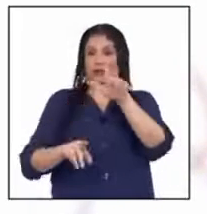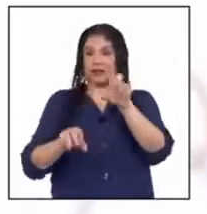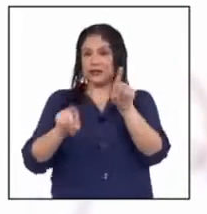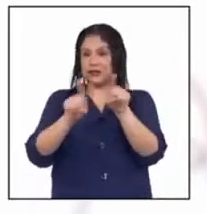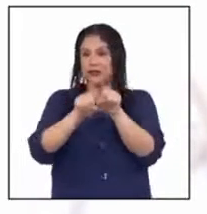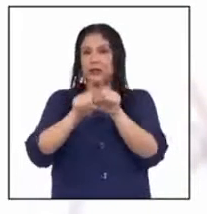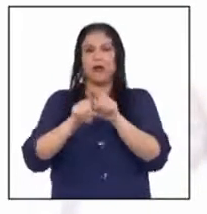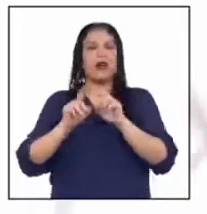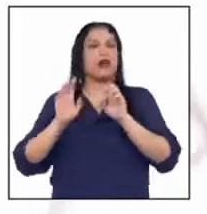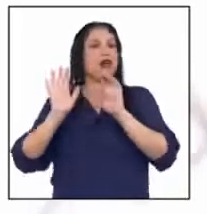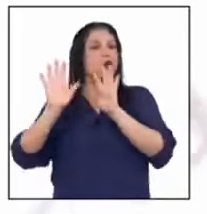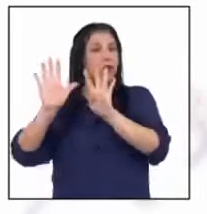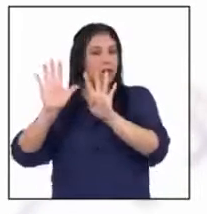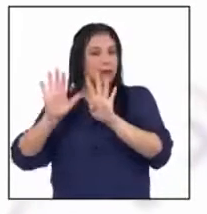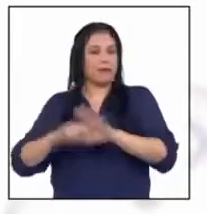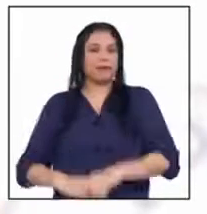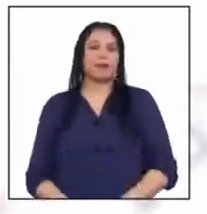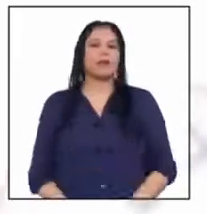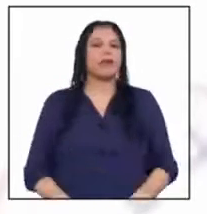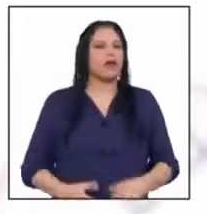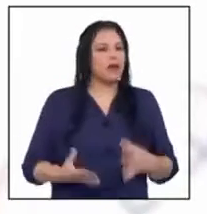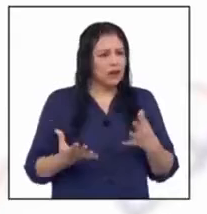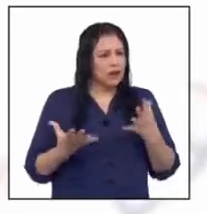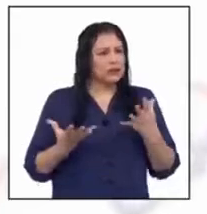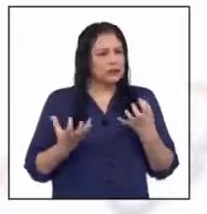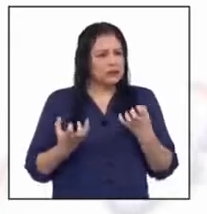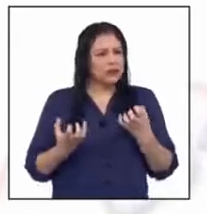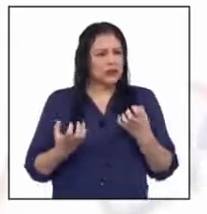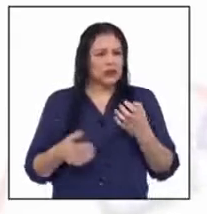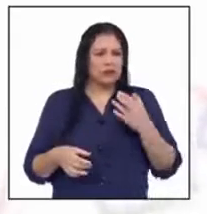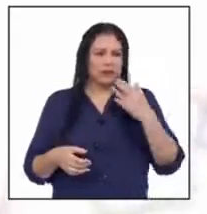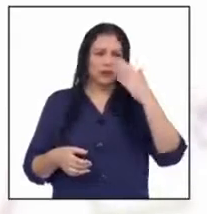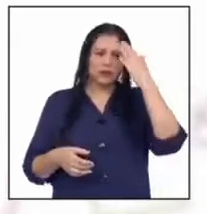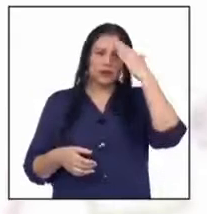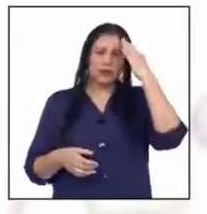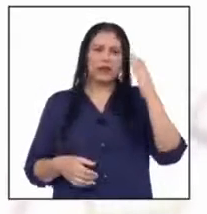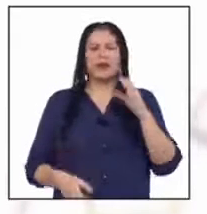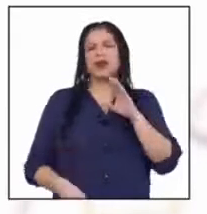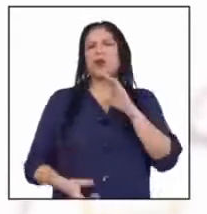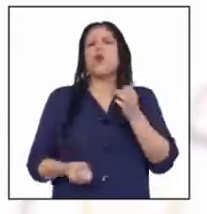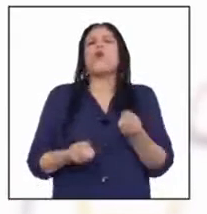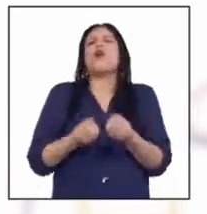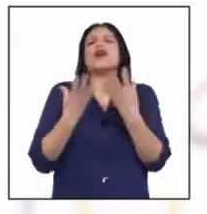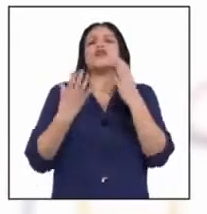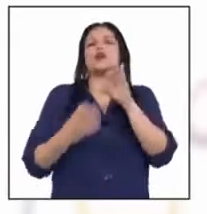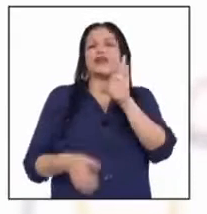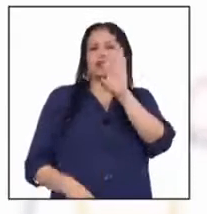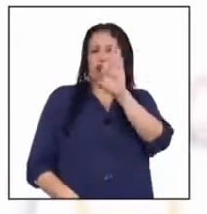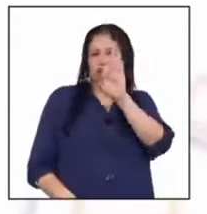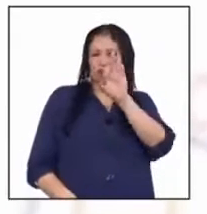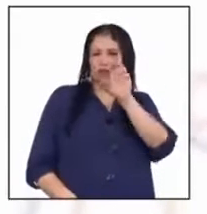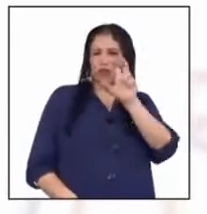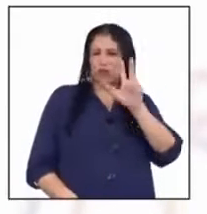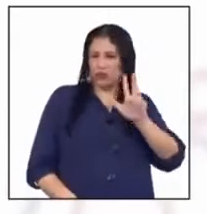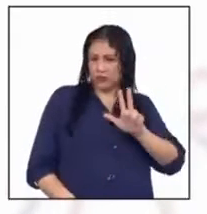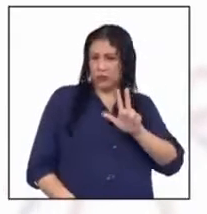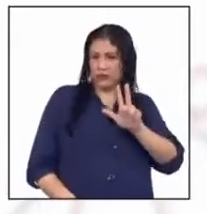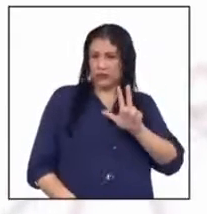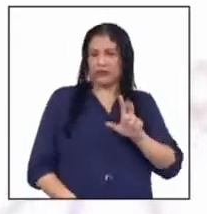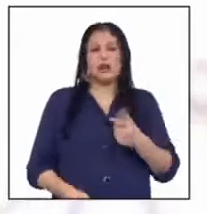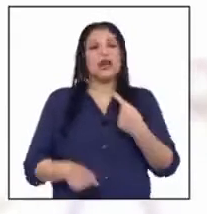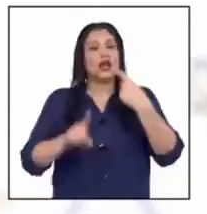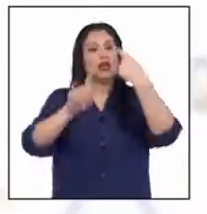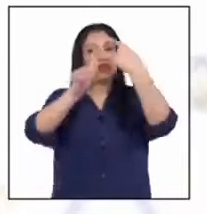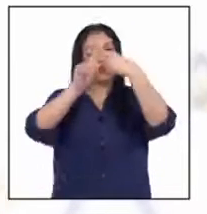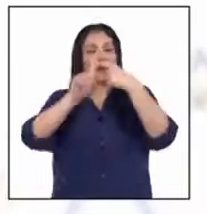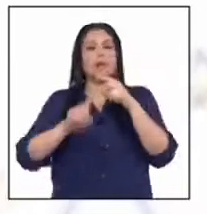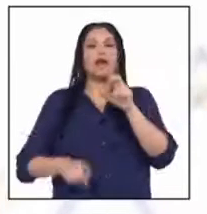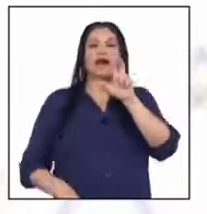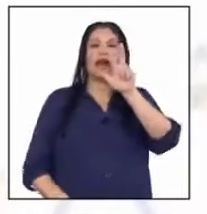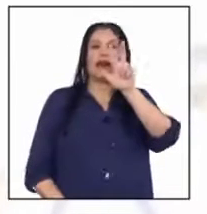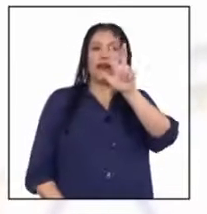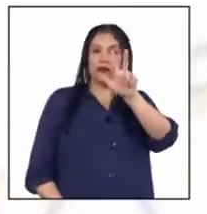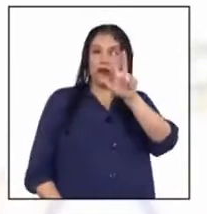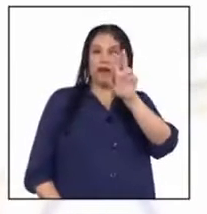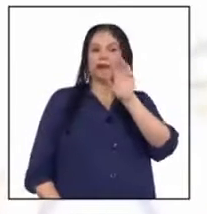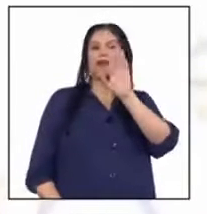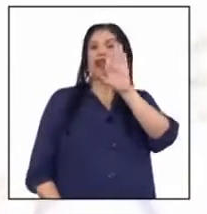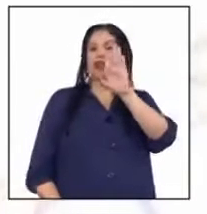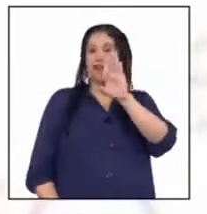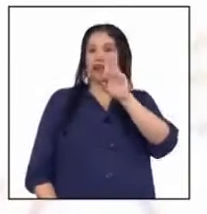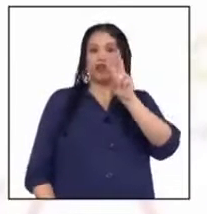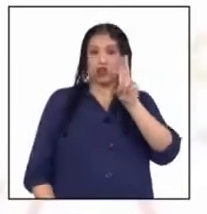9. Si queremos obtener F sub 3, entonces sumamos F sub 2